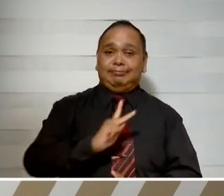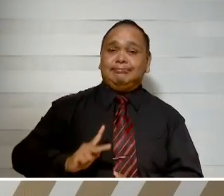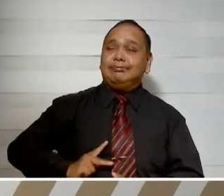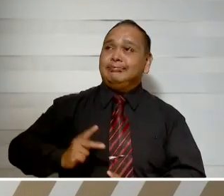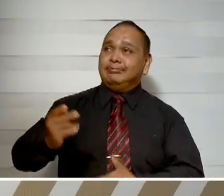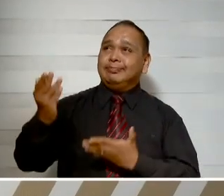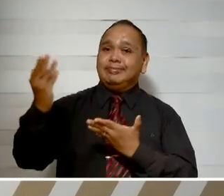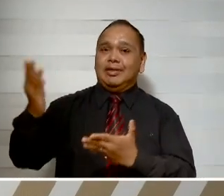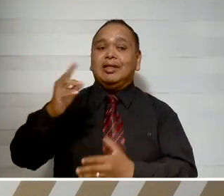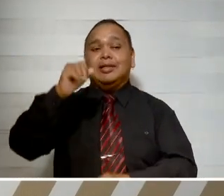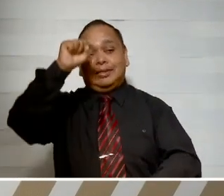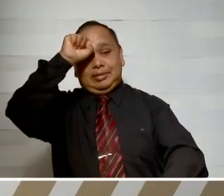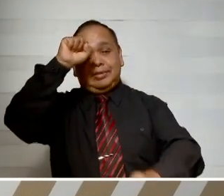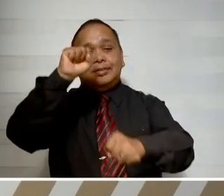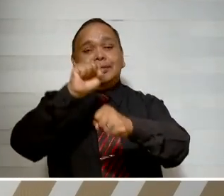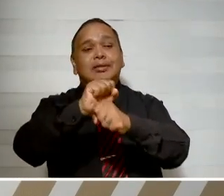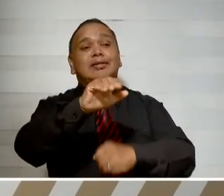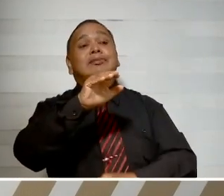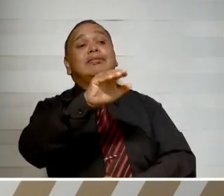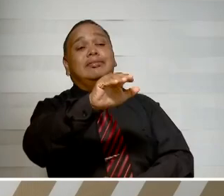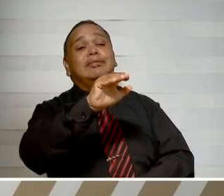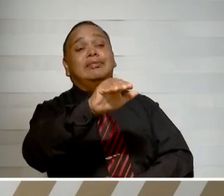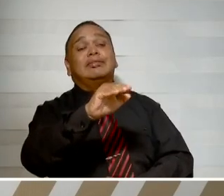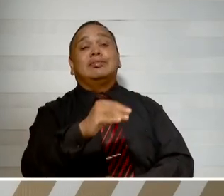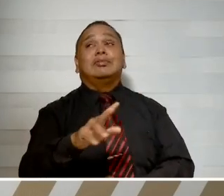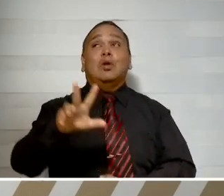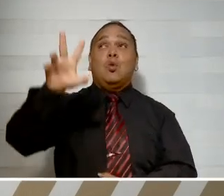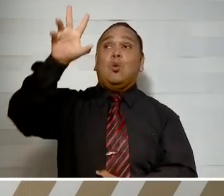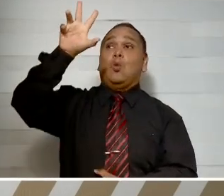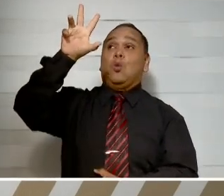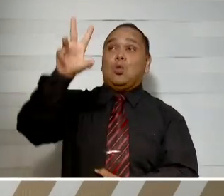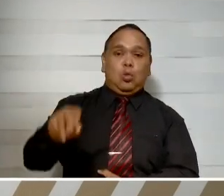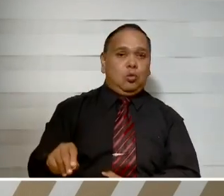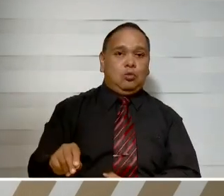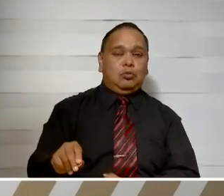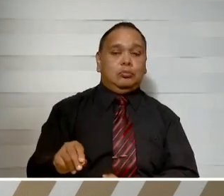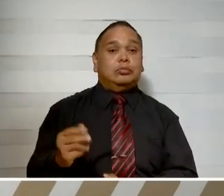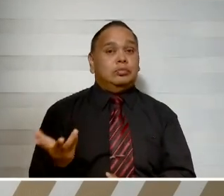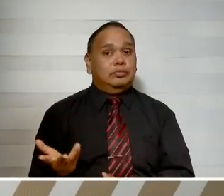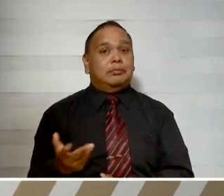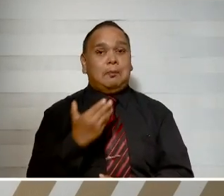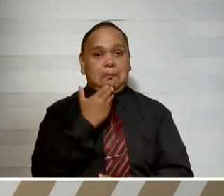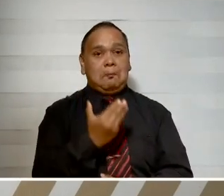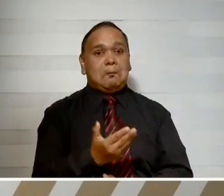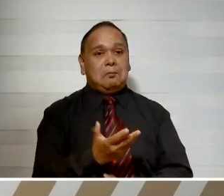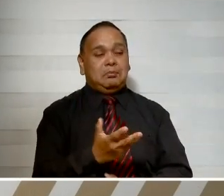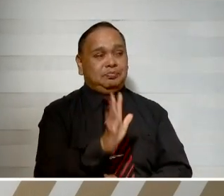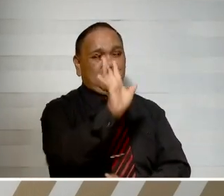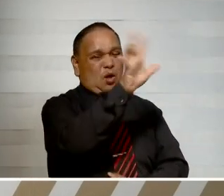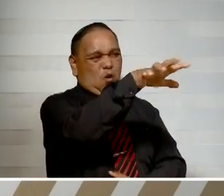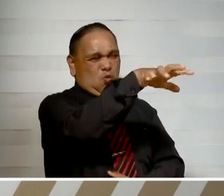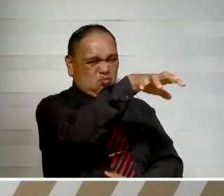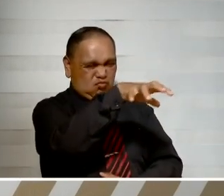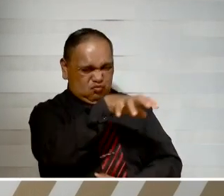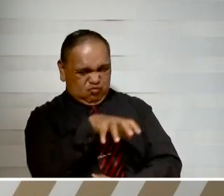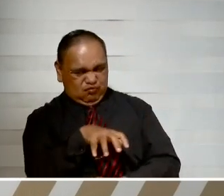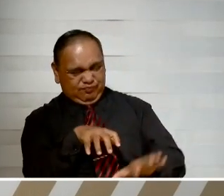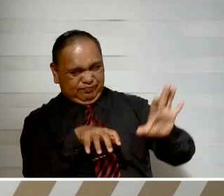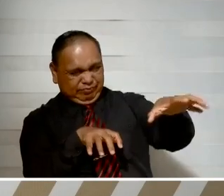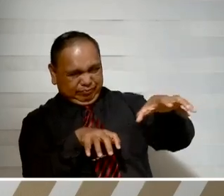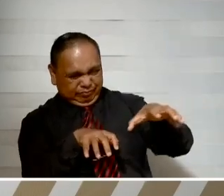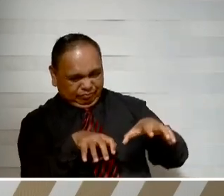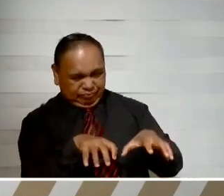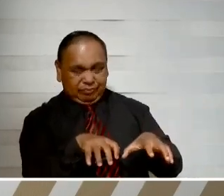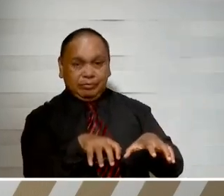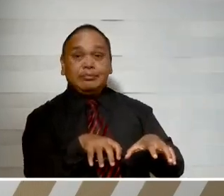mira, así, sin decir, no, es que no se la dragan, se hace, la draga llega tal día y haz de